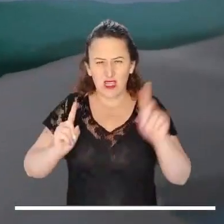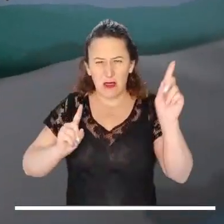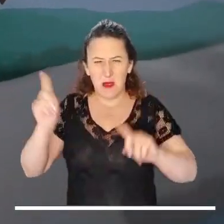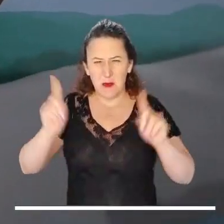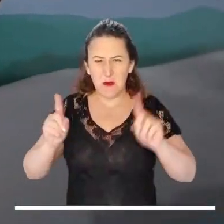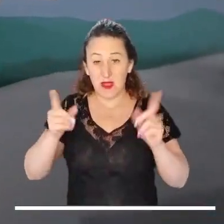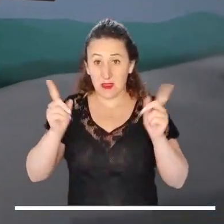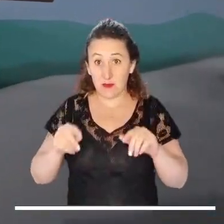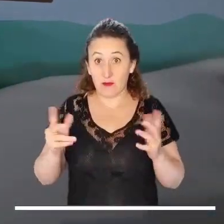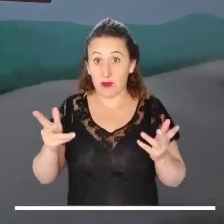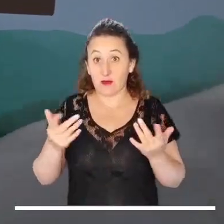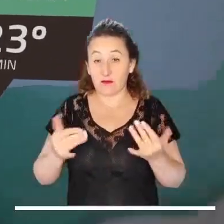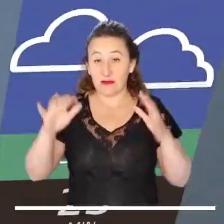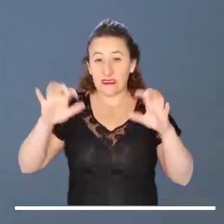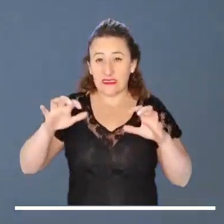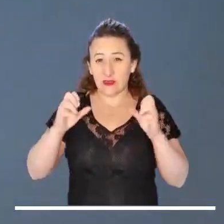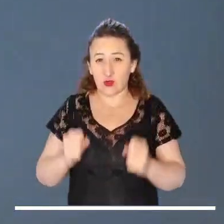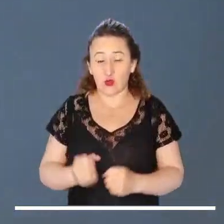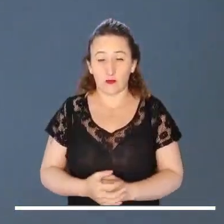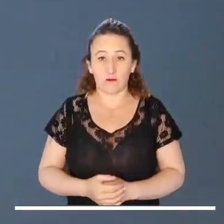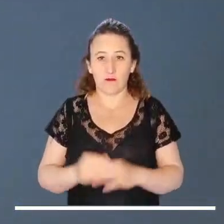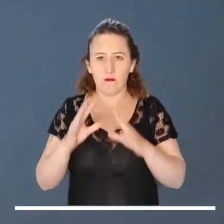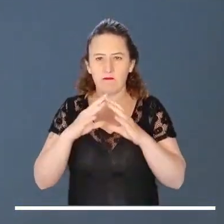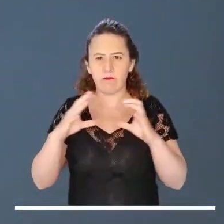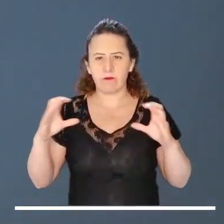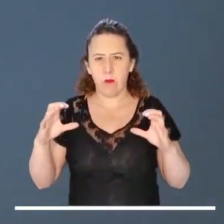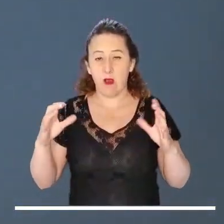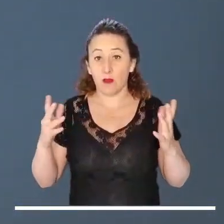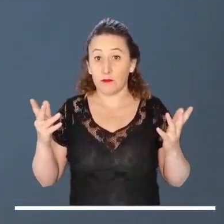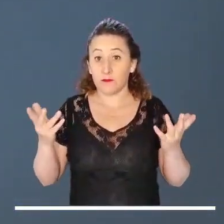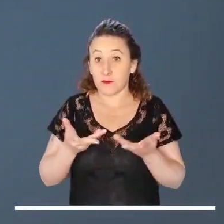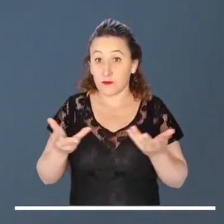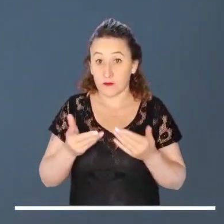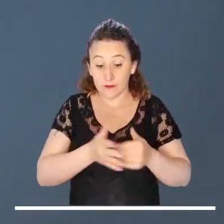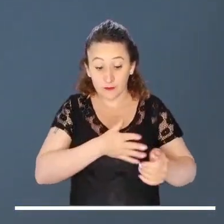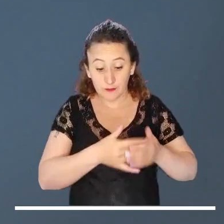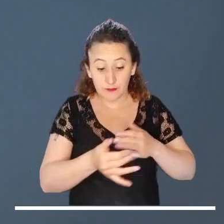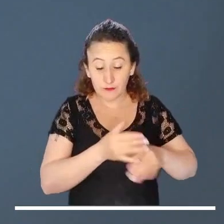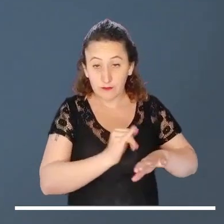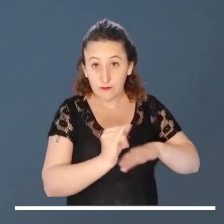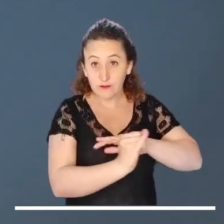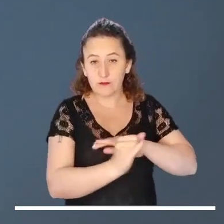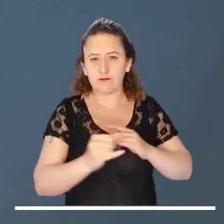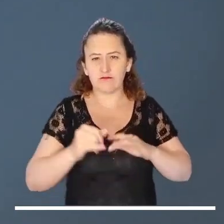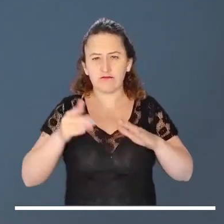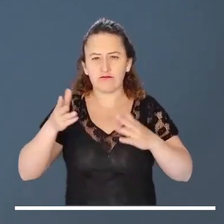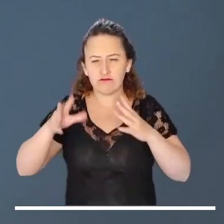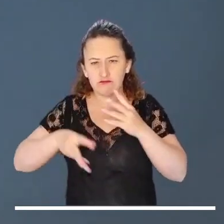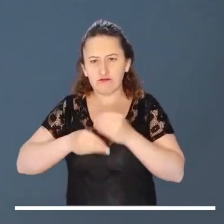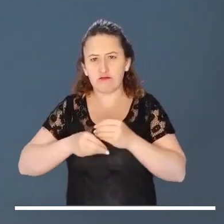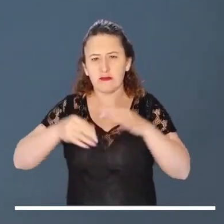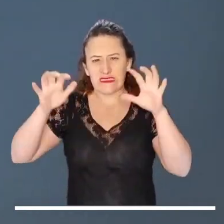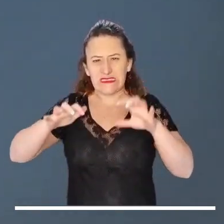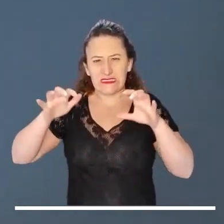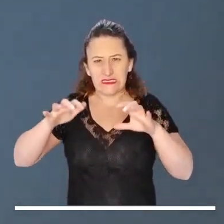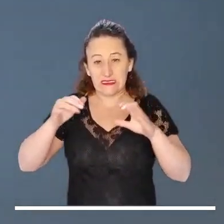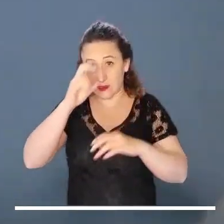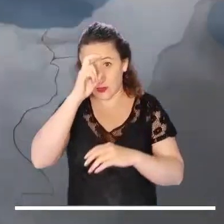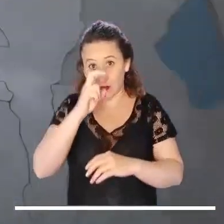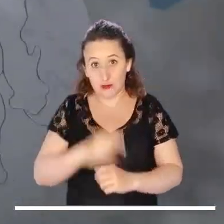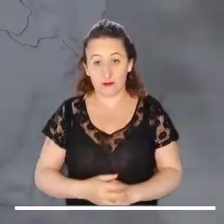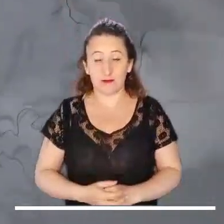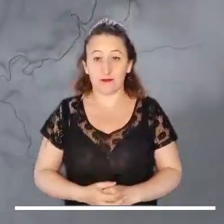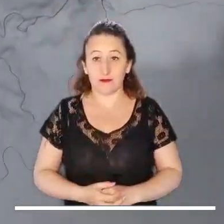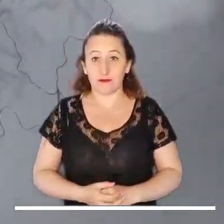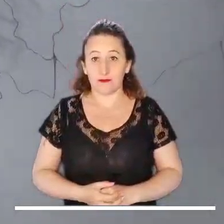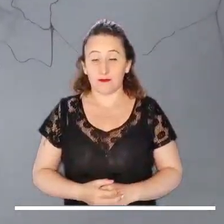descargas eléctricas en momentos de lluvia intensa. Nubosidad variable se anticipa en el archipiélago, donde además se esperan precipitaciones en el norte de las